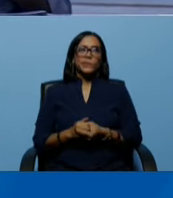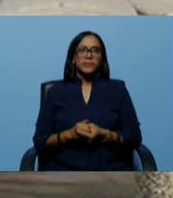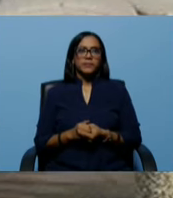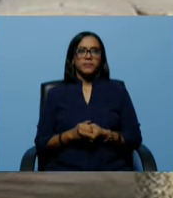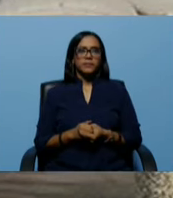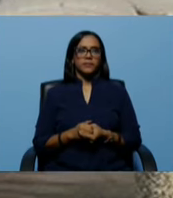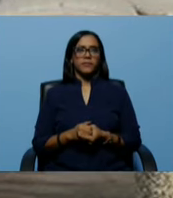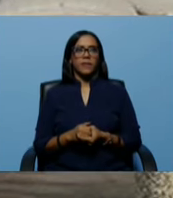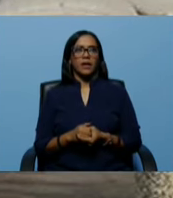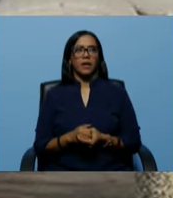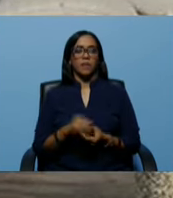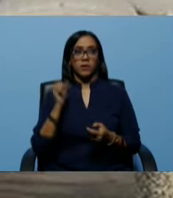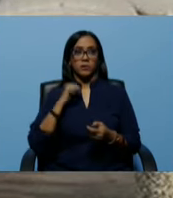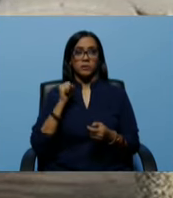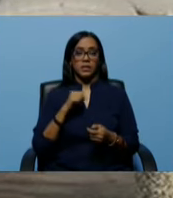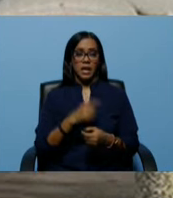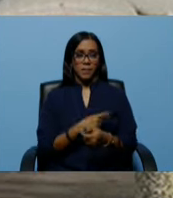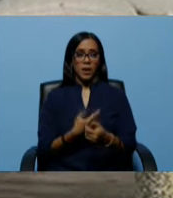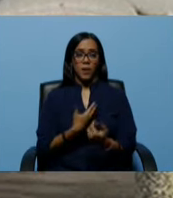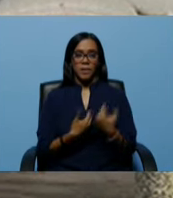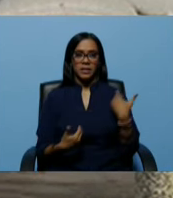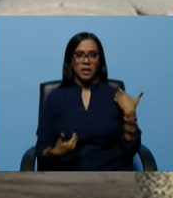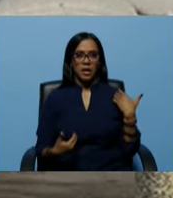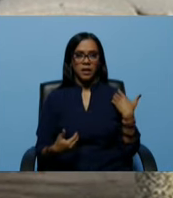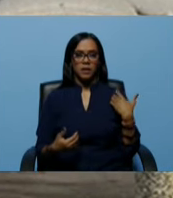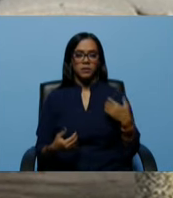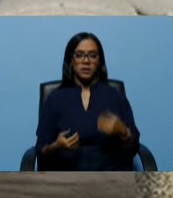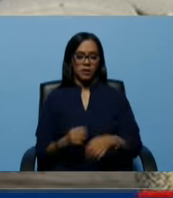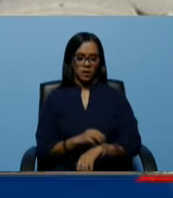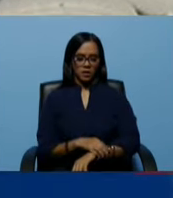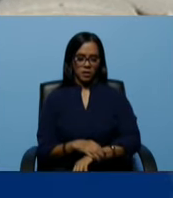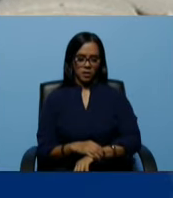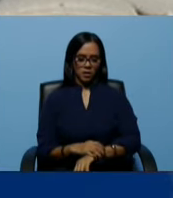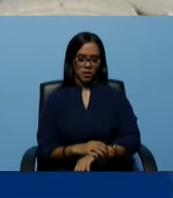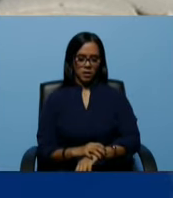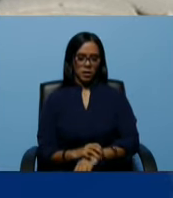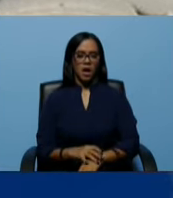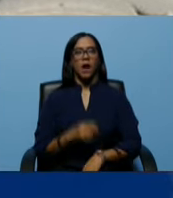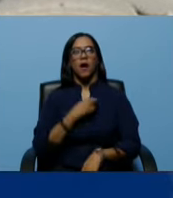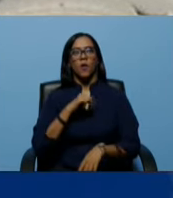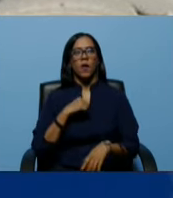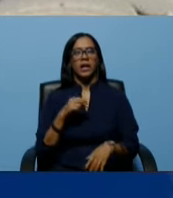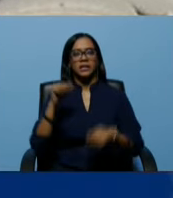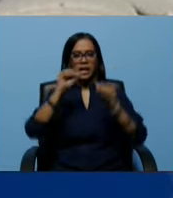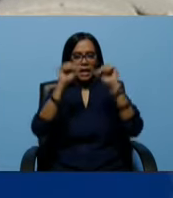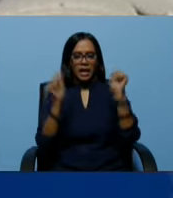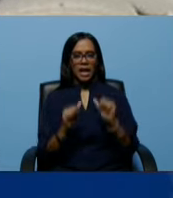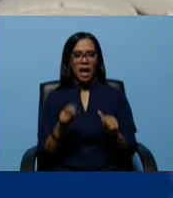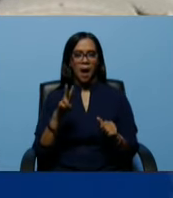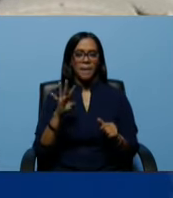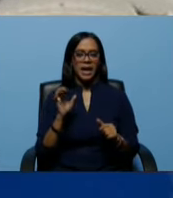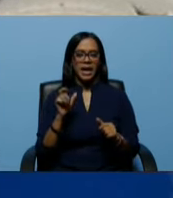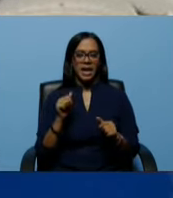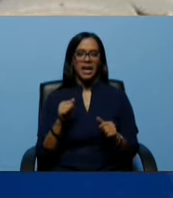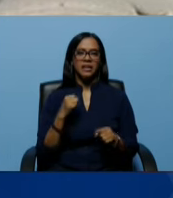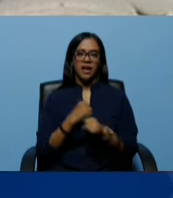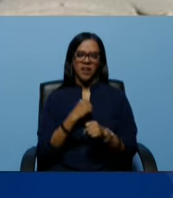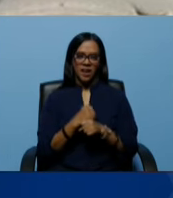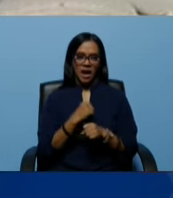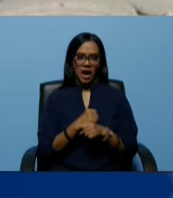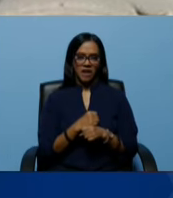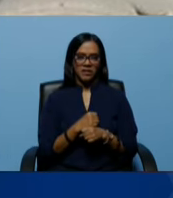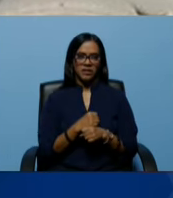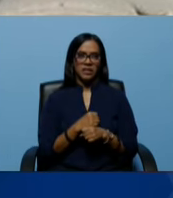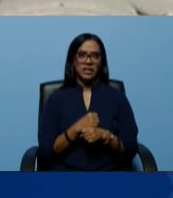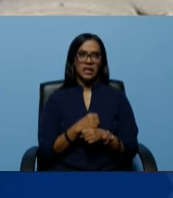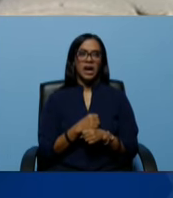Bueno, sí, hermano presidente. Primero, nuestra artista Belén está trabajando en ello. Aspiramos que